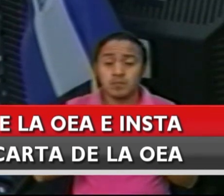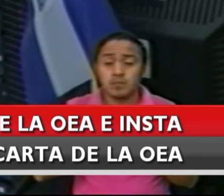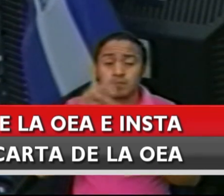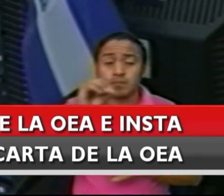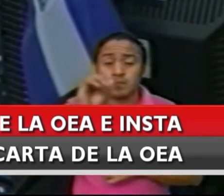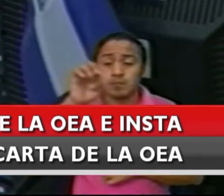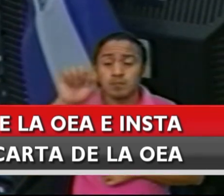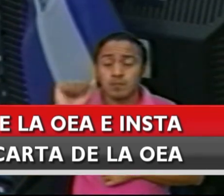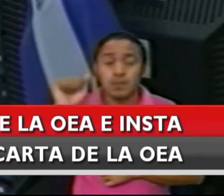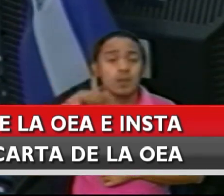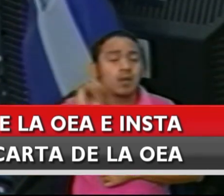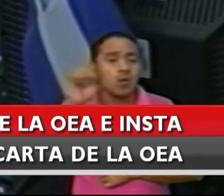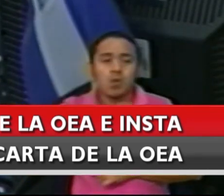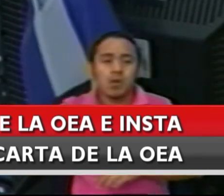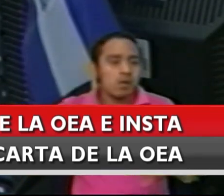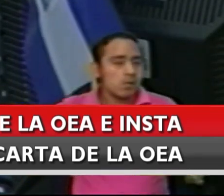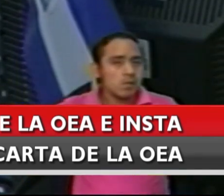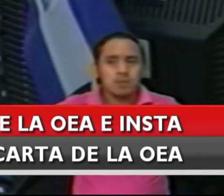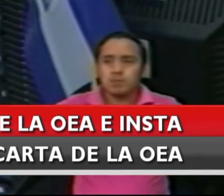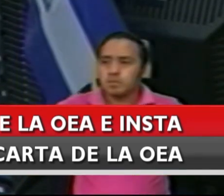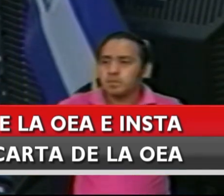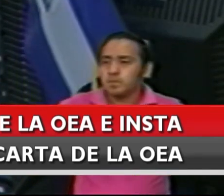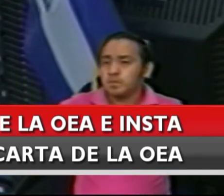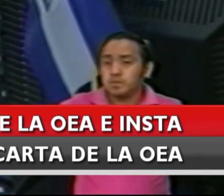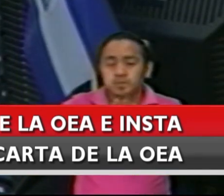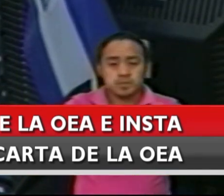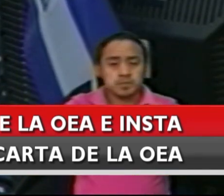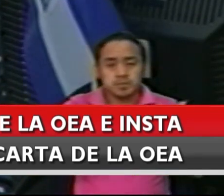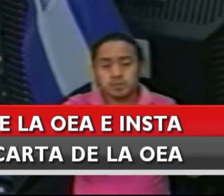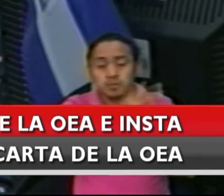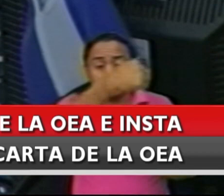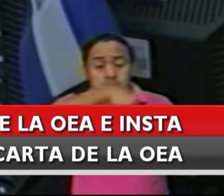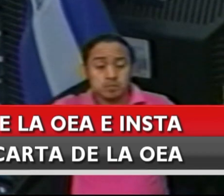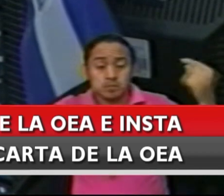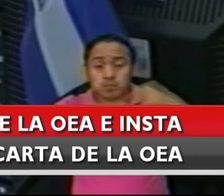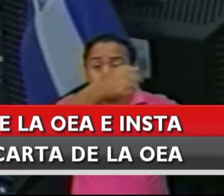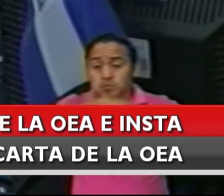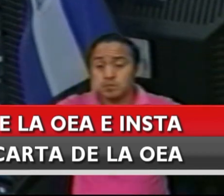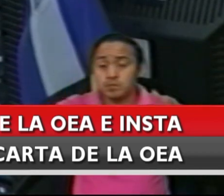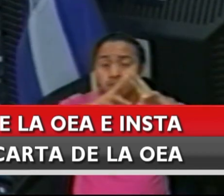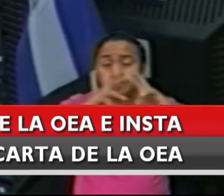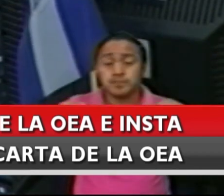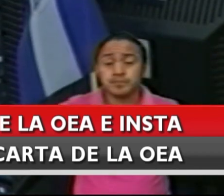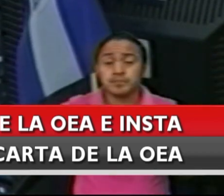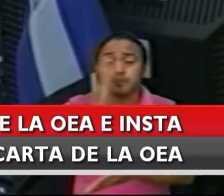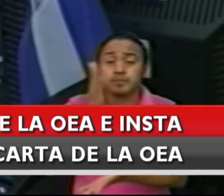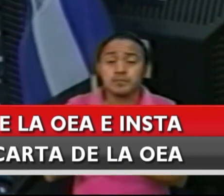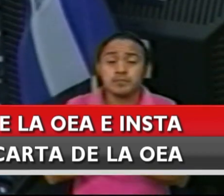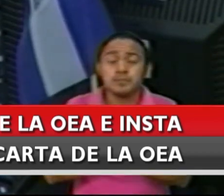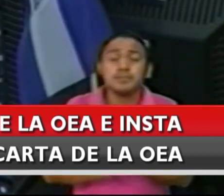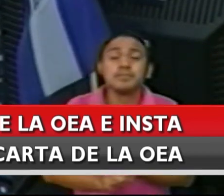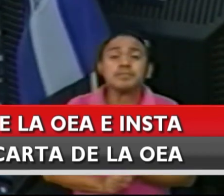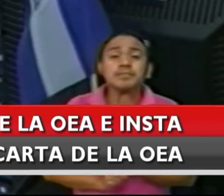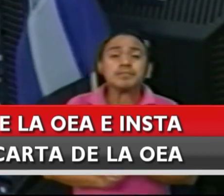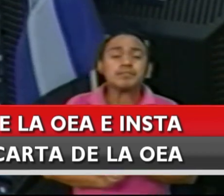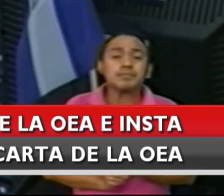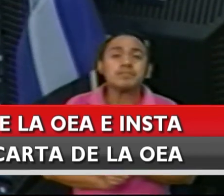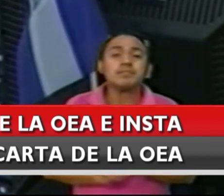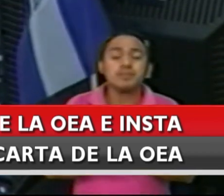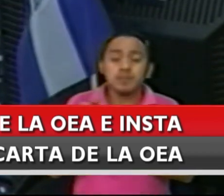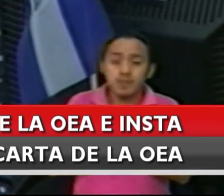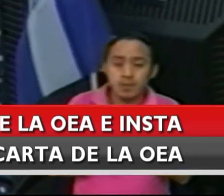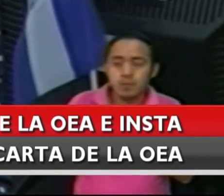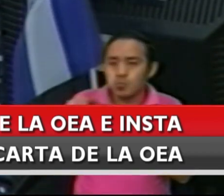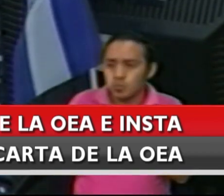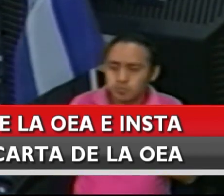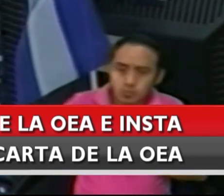y a no seguir aceptando ningún tipo de injerencia sobre nuestras decisiones. Y con el voto